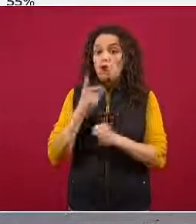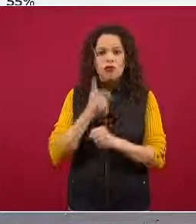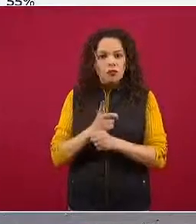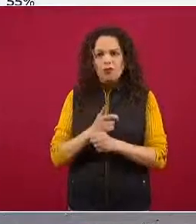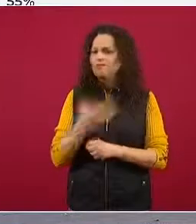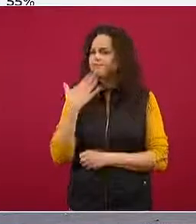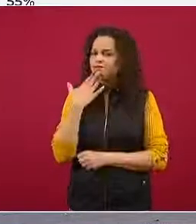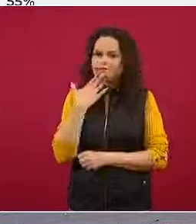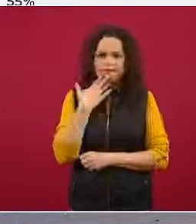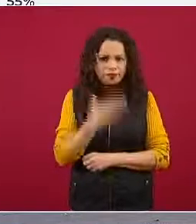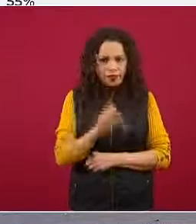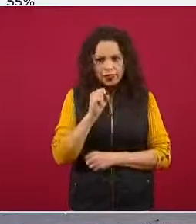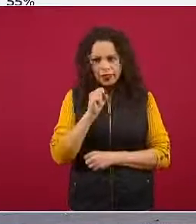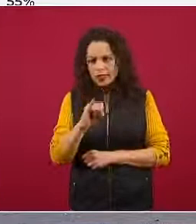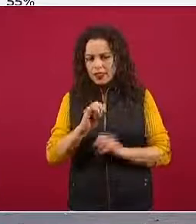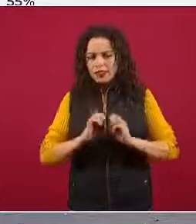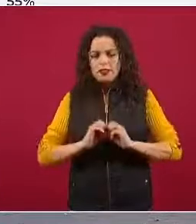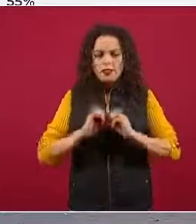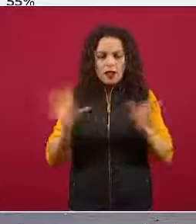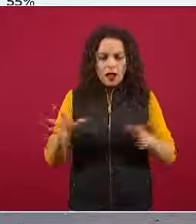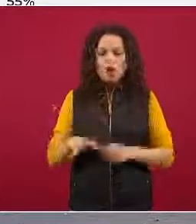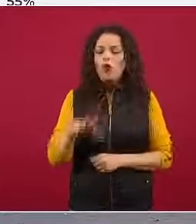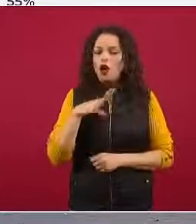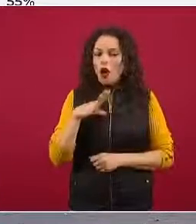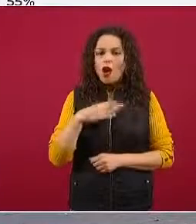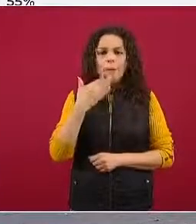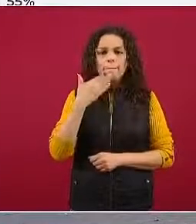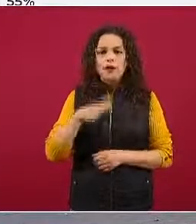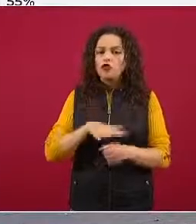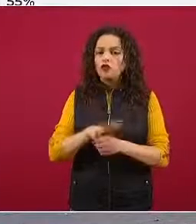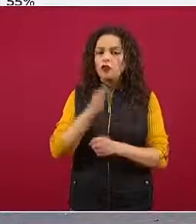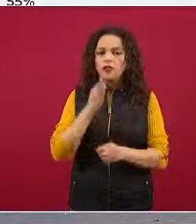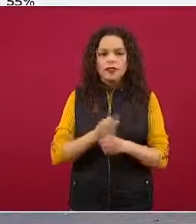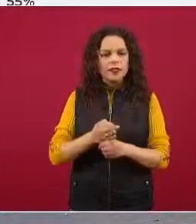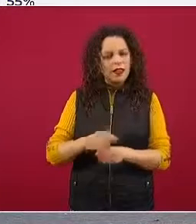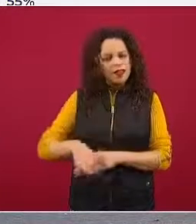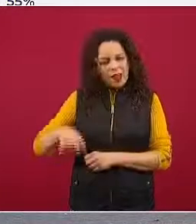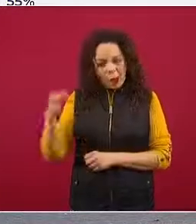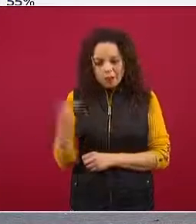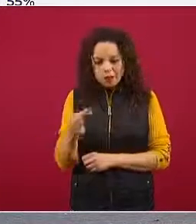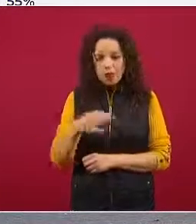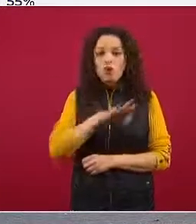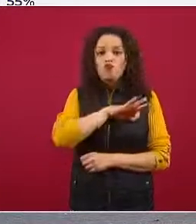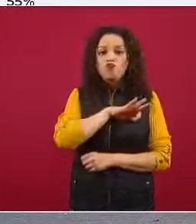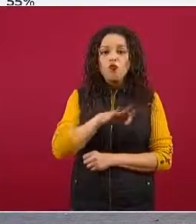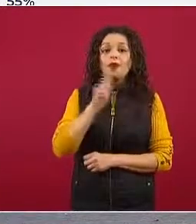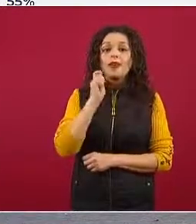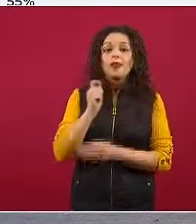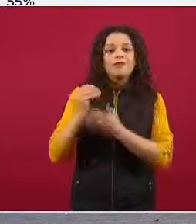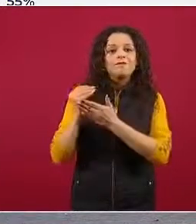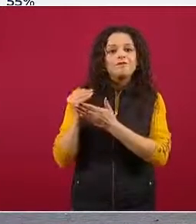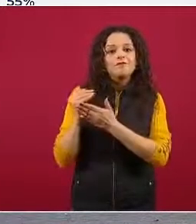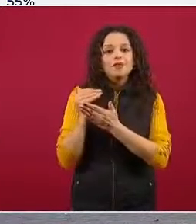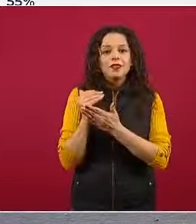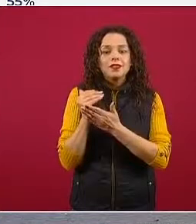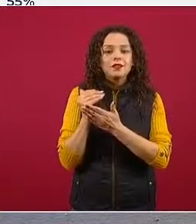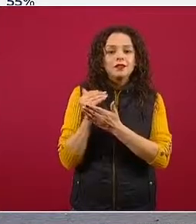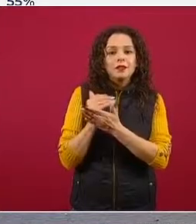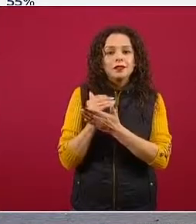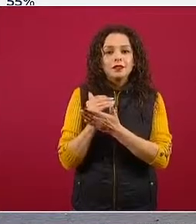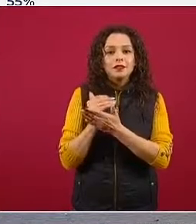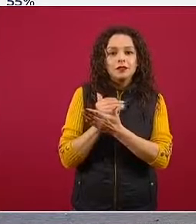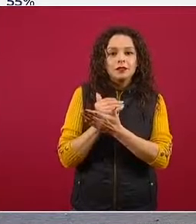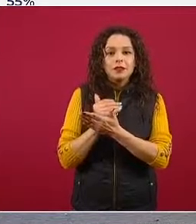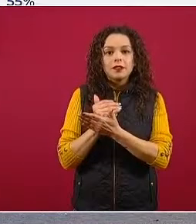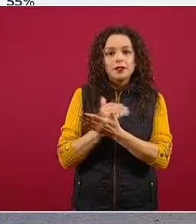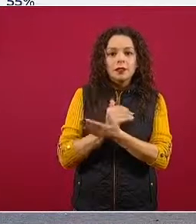segura, tiene la suficiente efectividad para reducir la